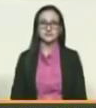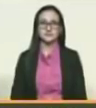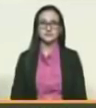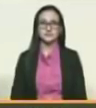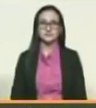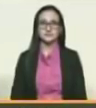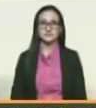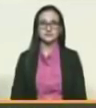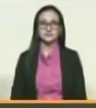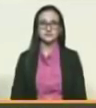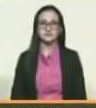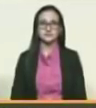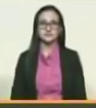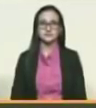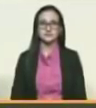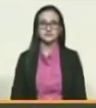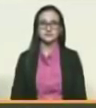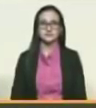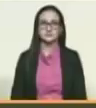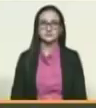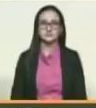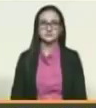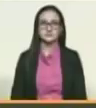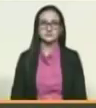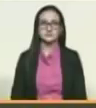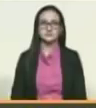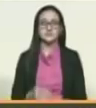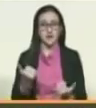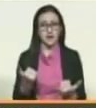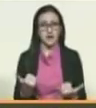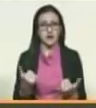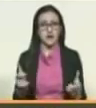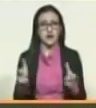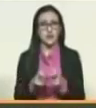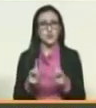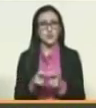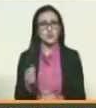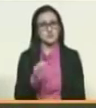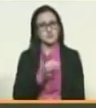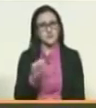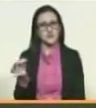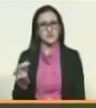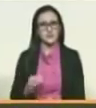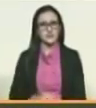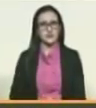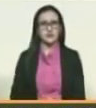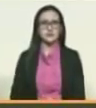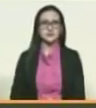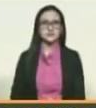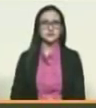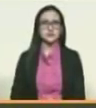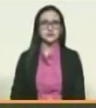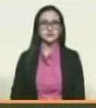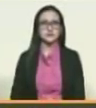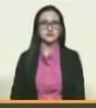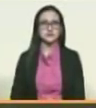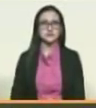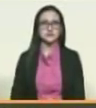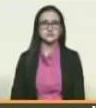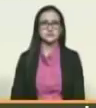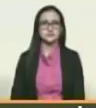Presidenta Rodríguez. Creo que esto ha sido una reunión muy fructífera y muy buena,